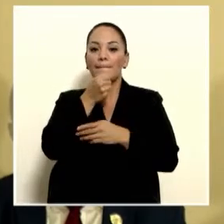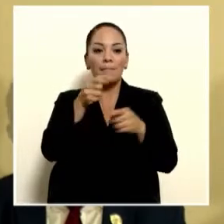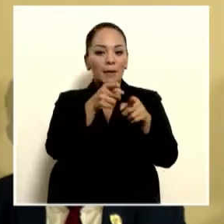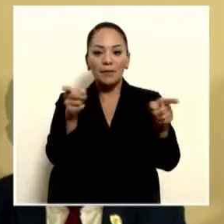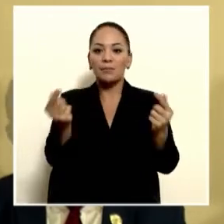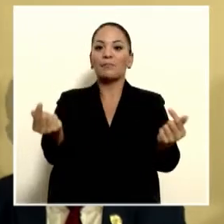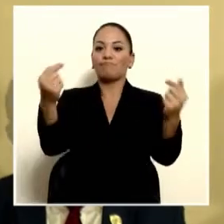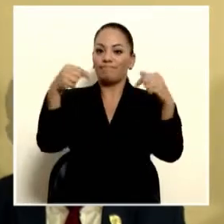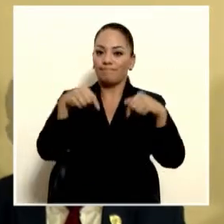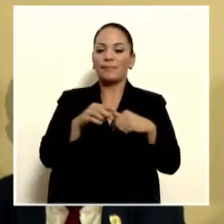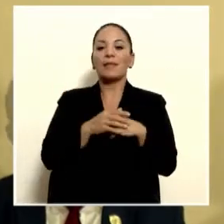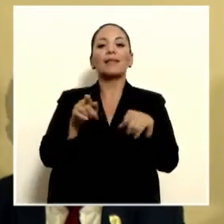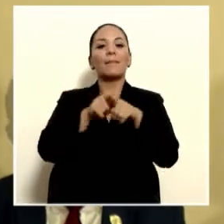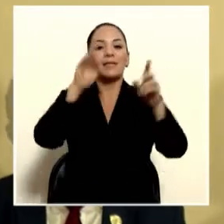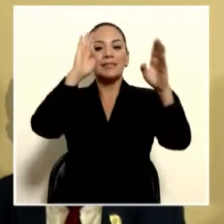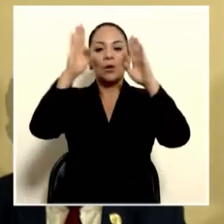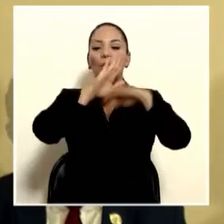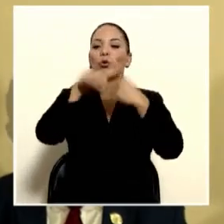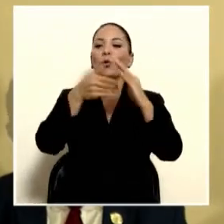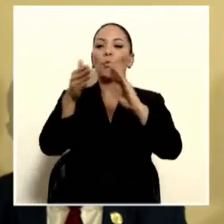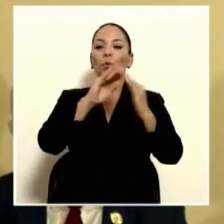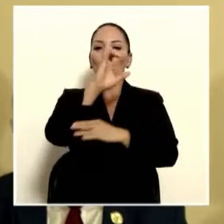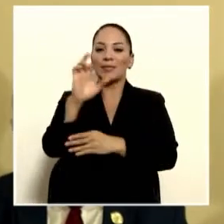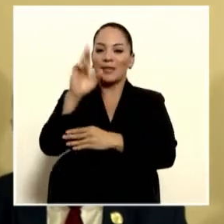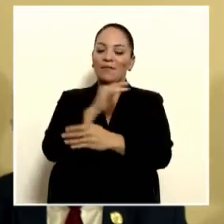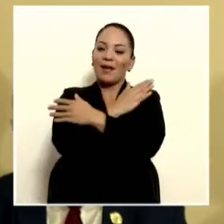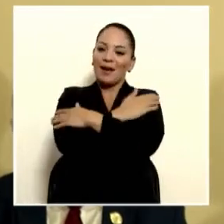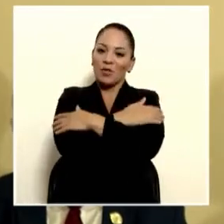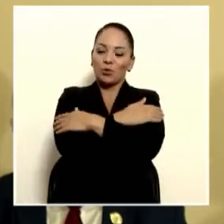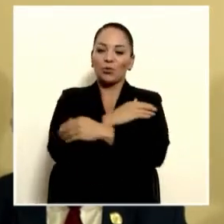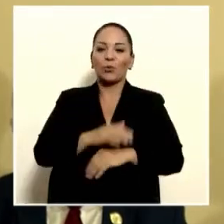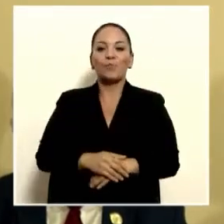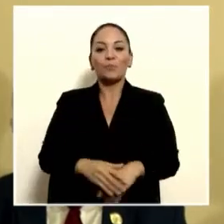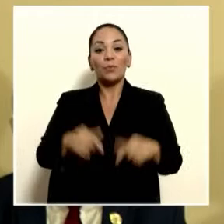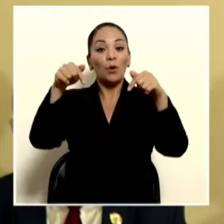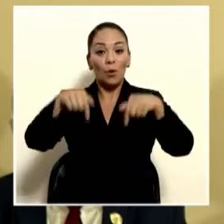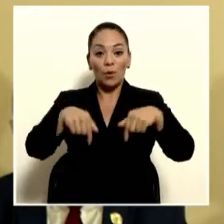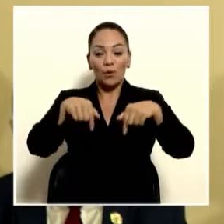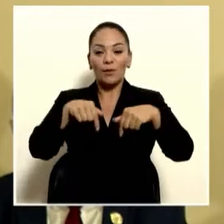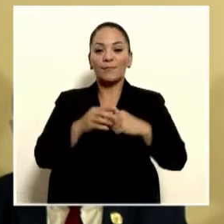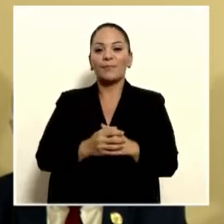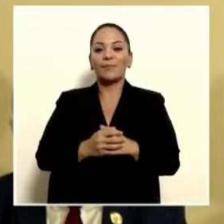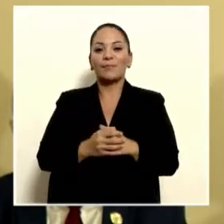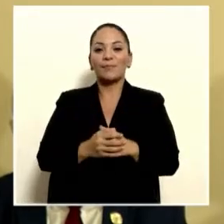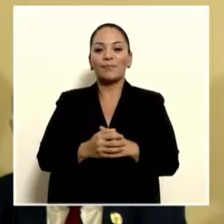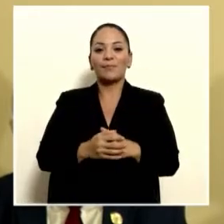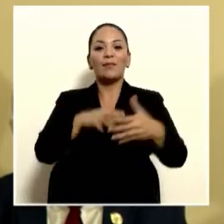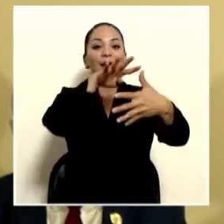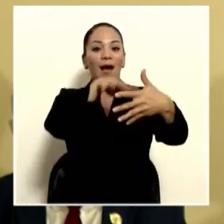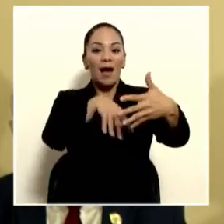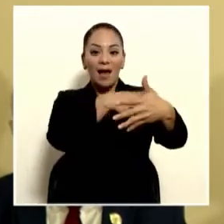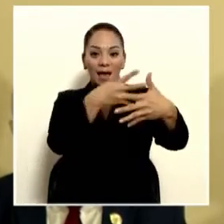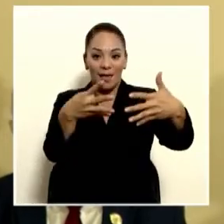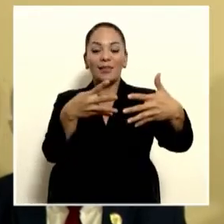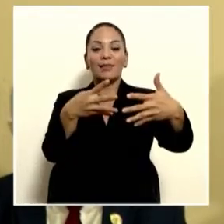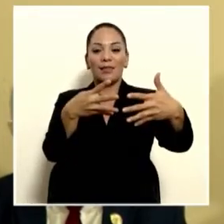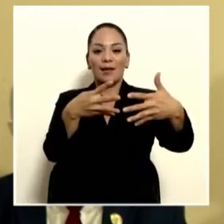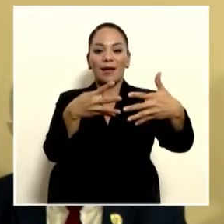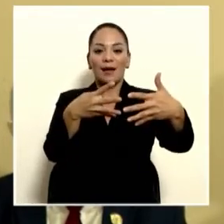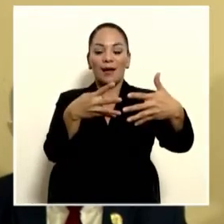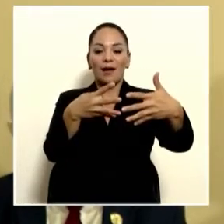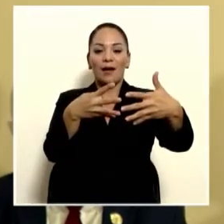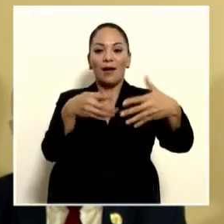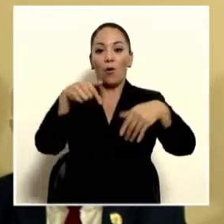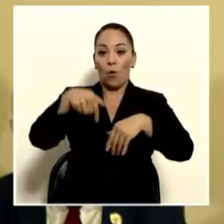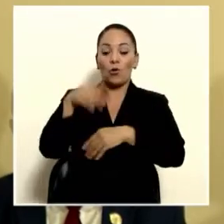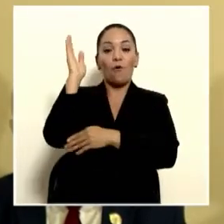Un saludo a todo el pueblo de Costa Rica muy cariñoso. Hoy tenemos una agenda en esta